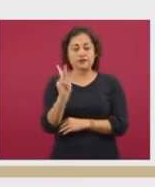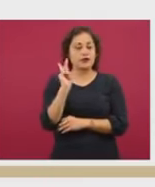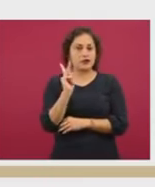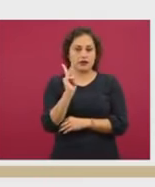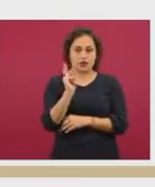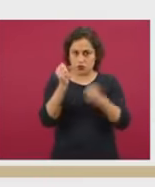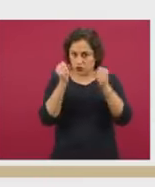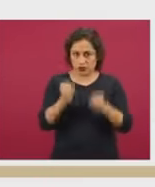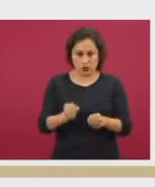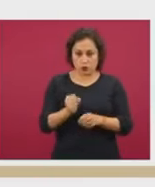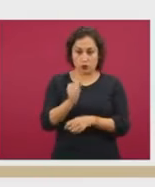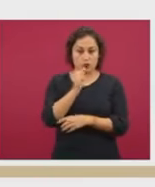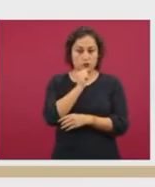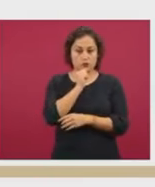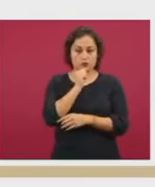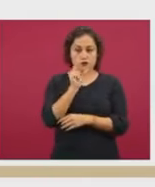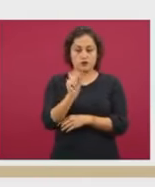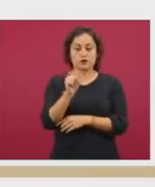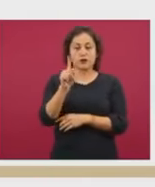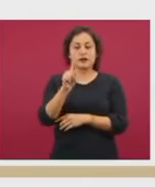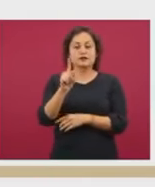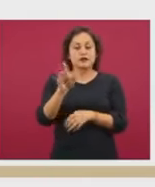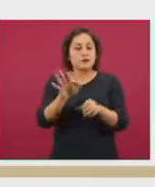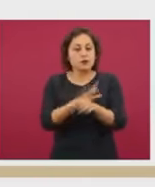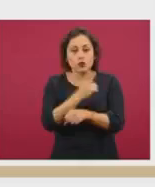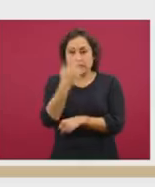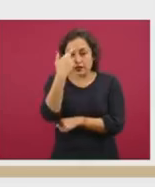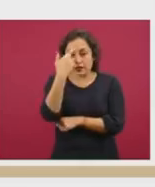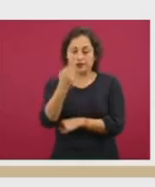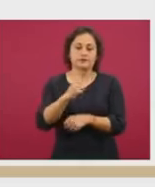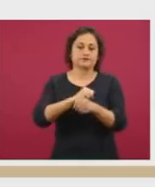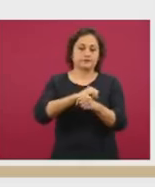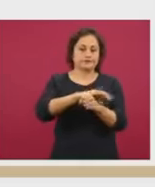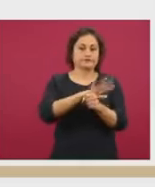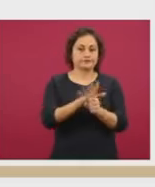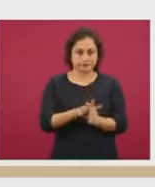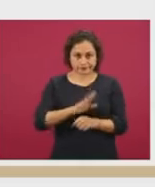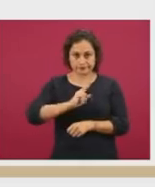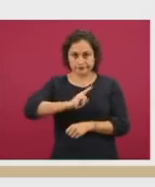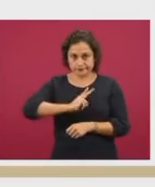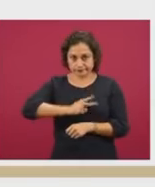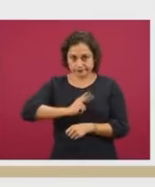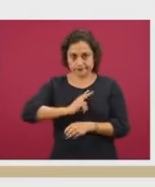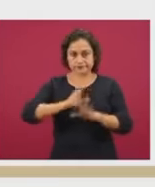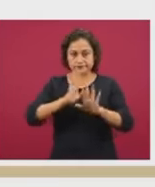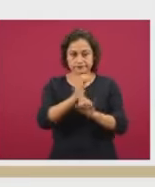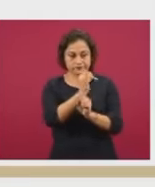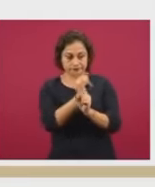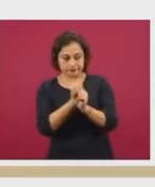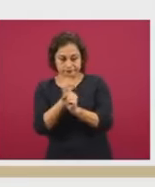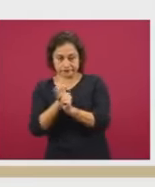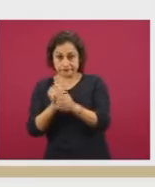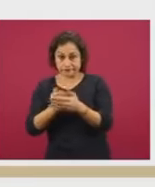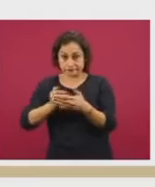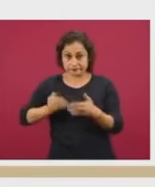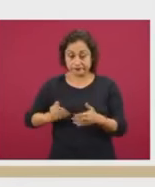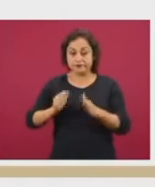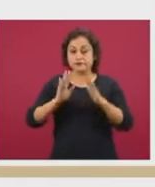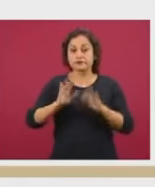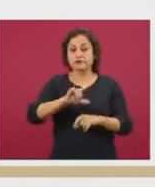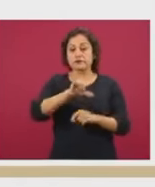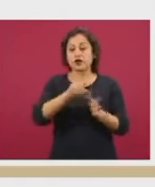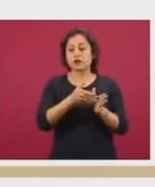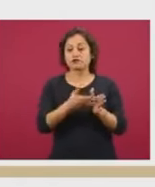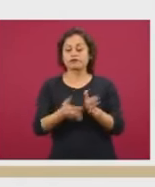ser atribuibles a COVID en esta forma preliminar de análisis. La confirmación de